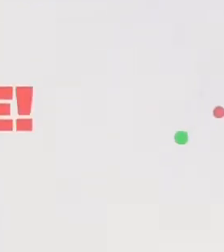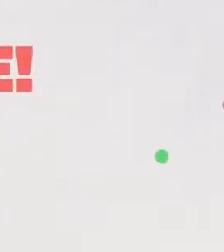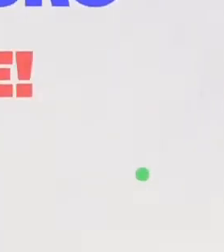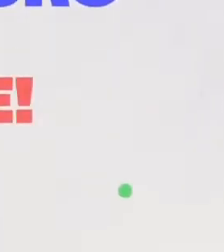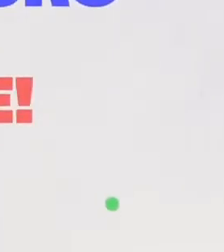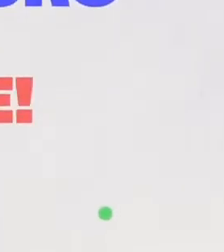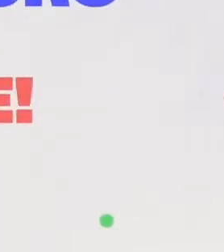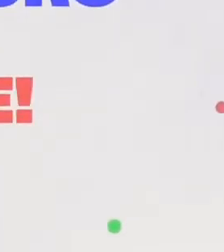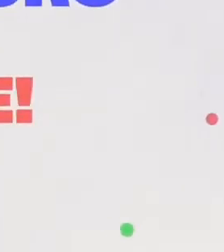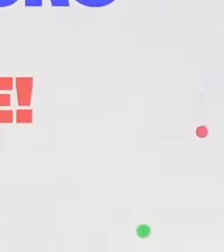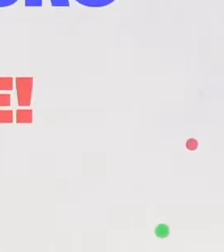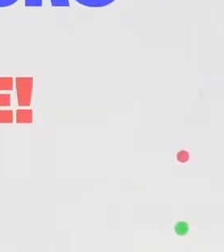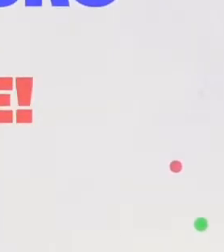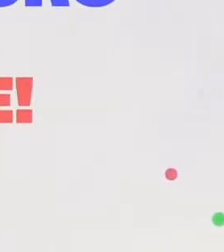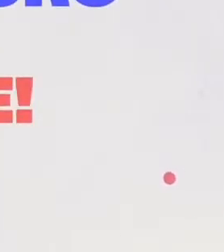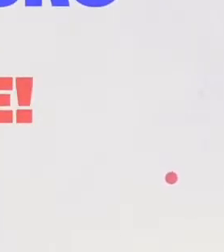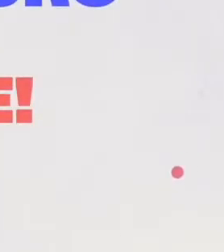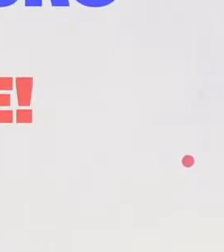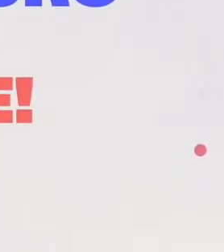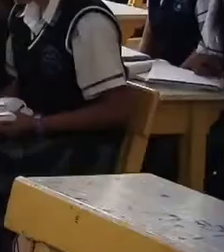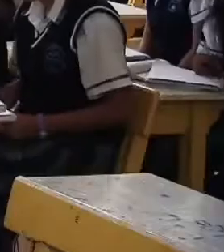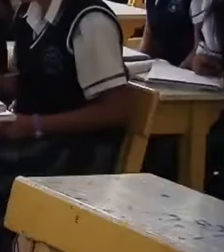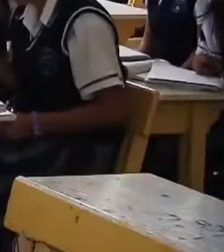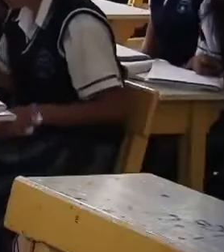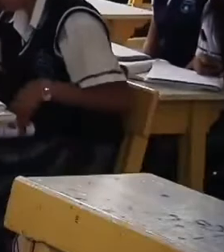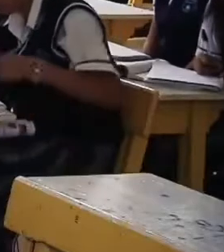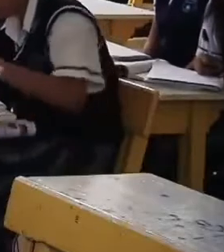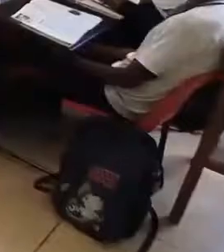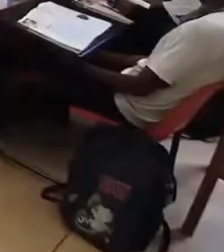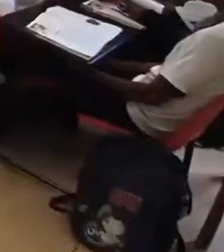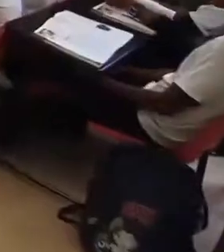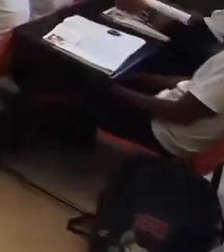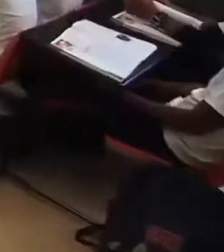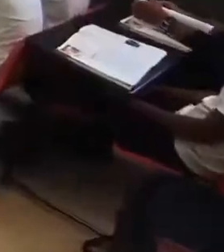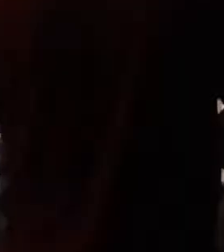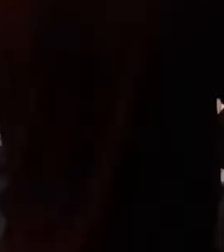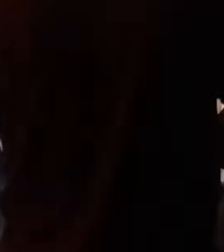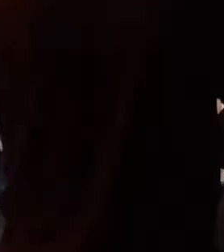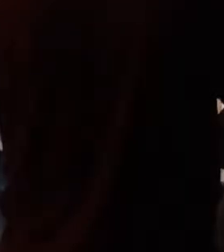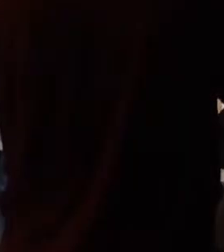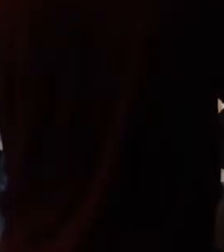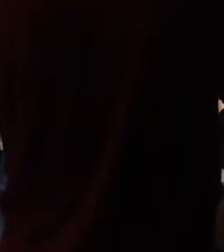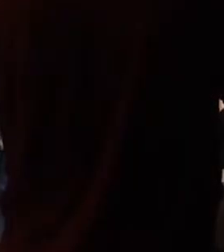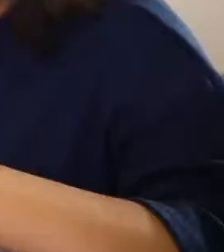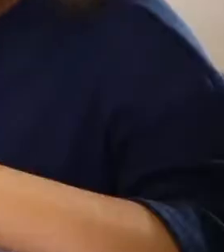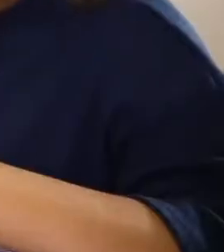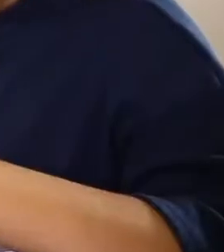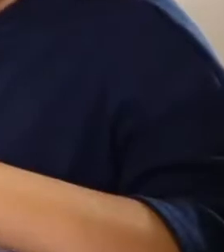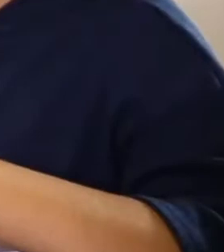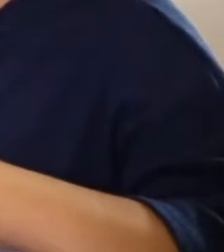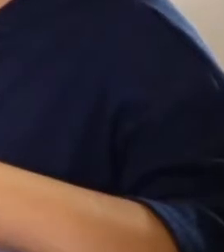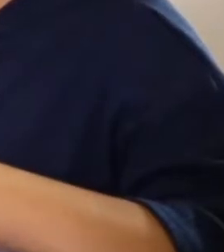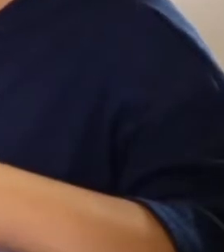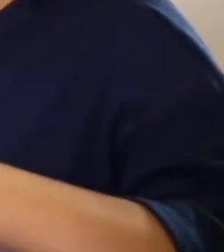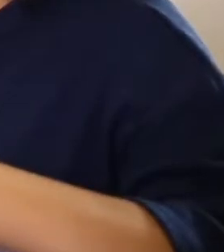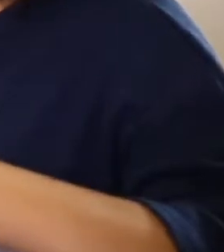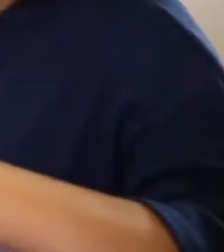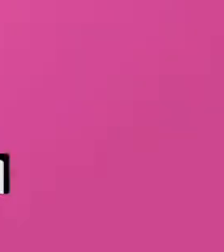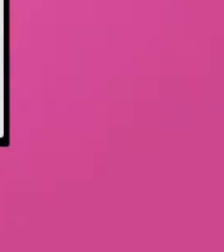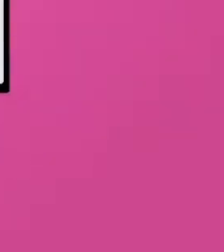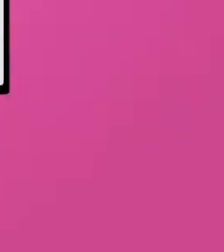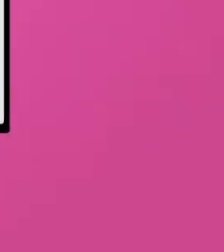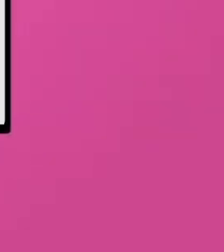En el regreso a clases, tu futuro no se detiene. Unidos, sociedad, gobierno y medios de comunicación, llevamos la escuela